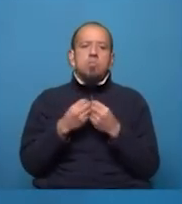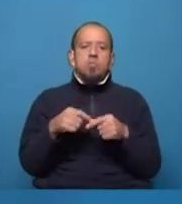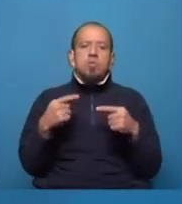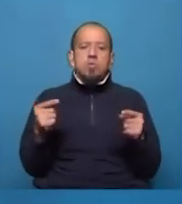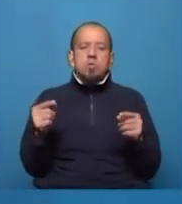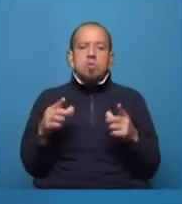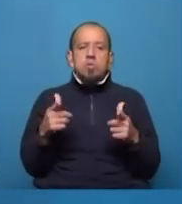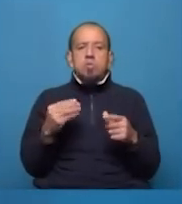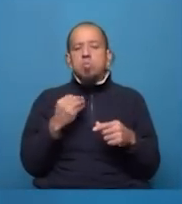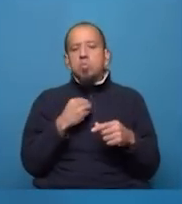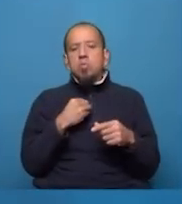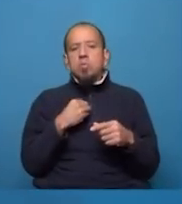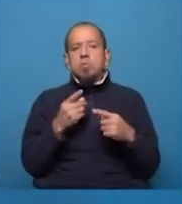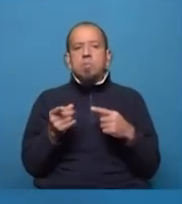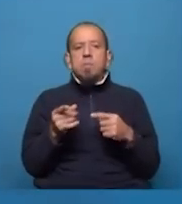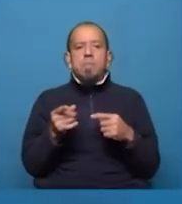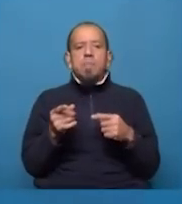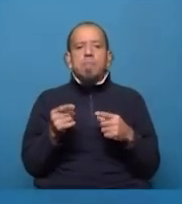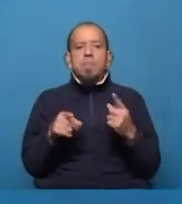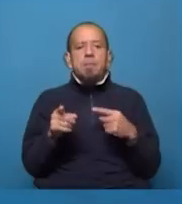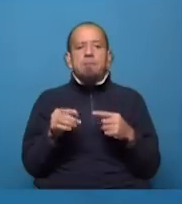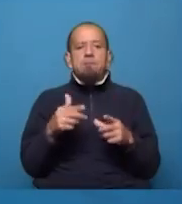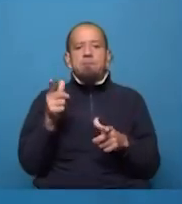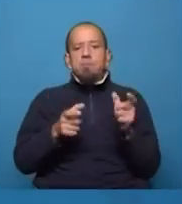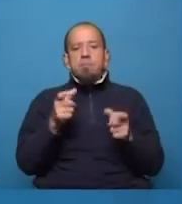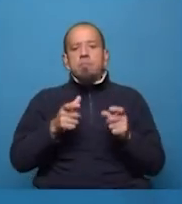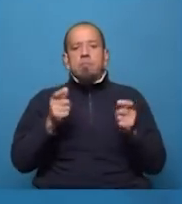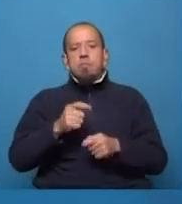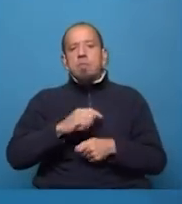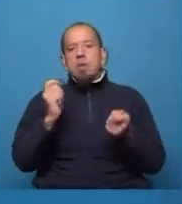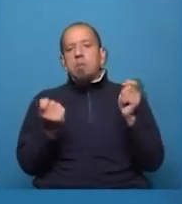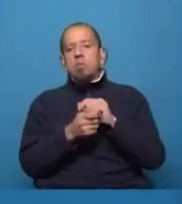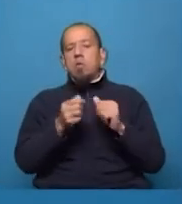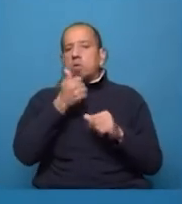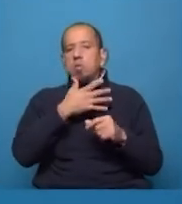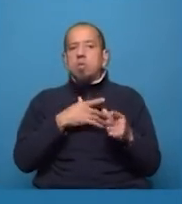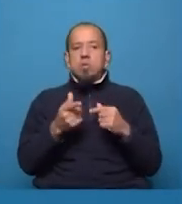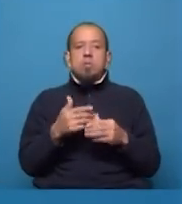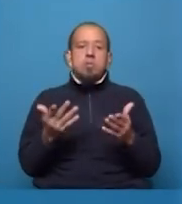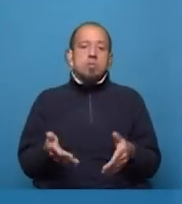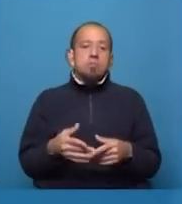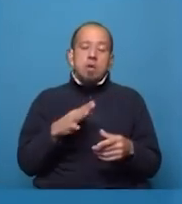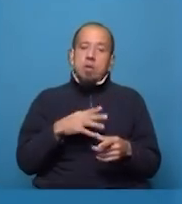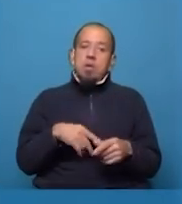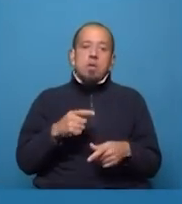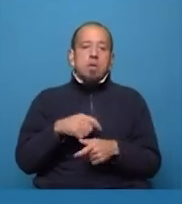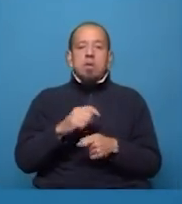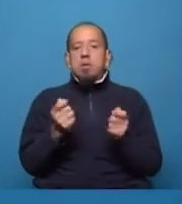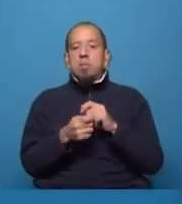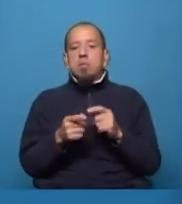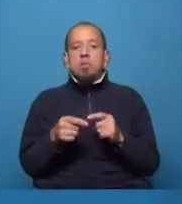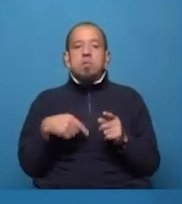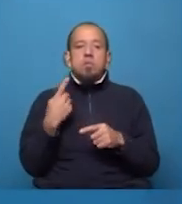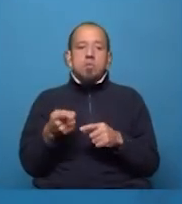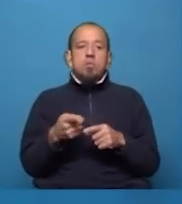es voluntad de nadie yo creo que una de las cosas que bueno la gente cambió la historia cambió se movieron las fichas este